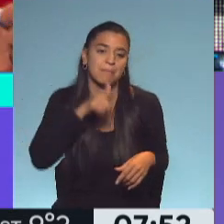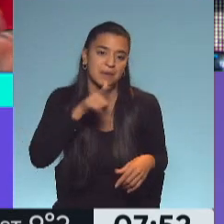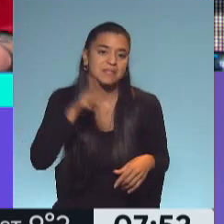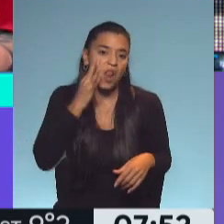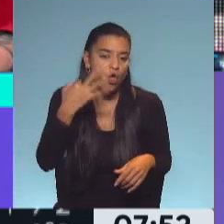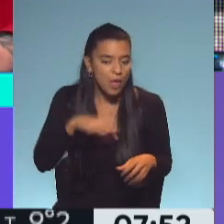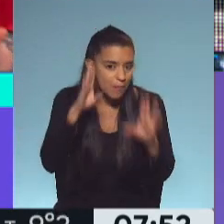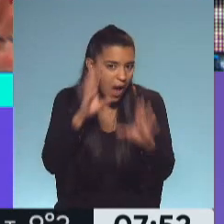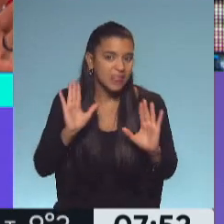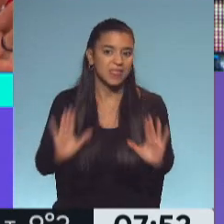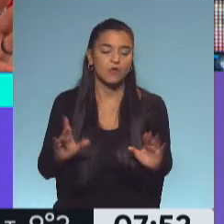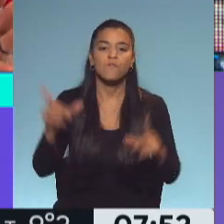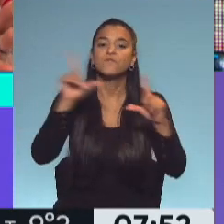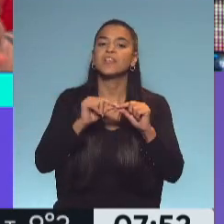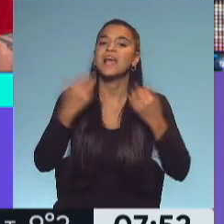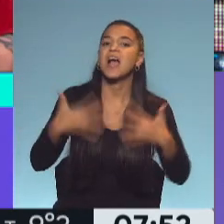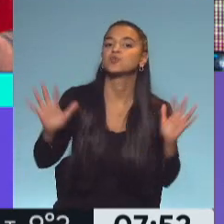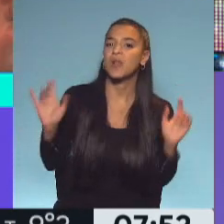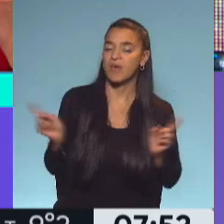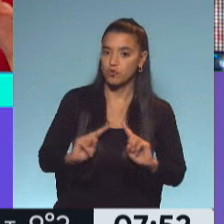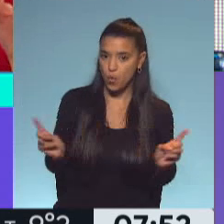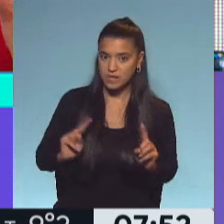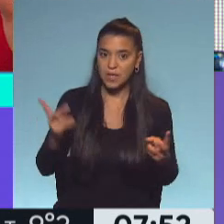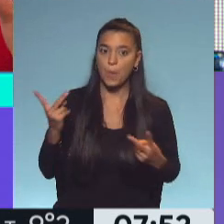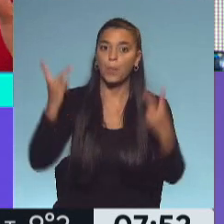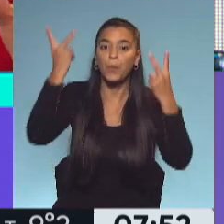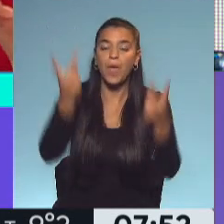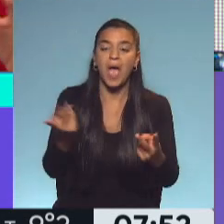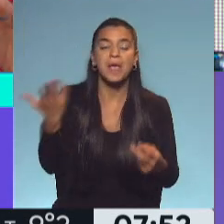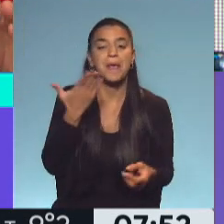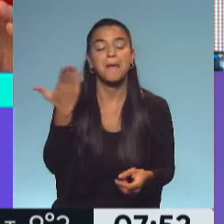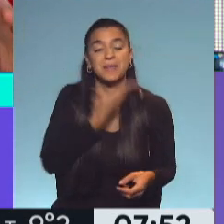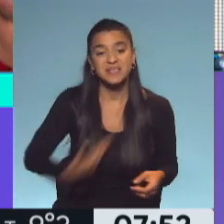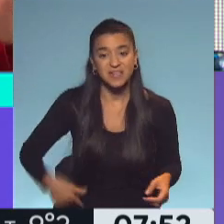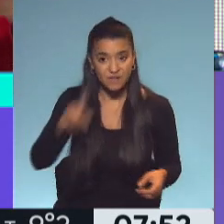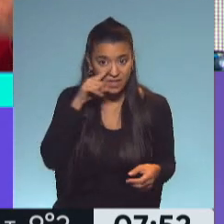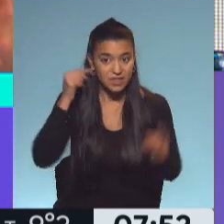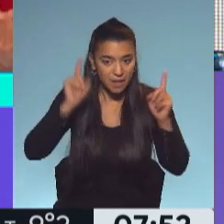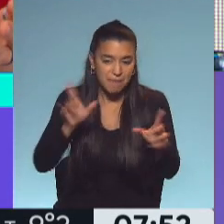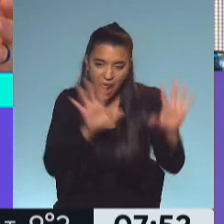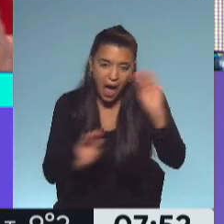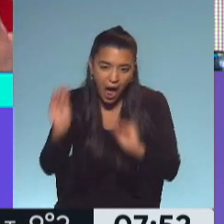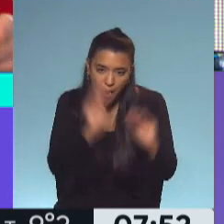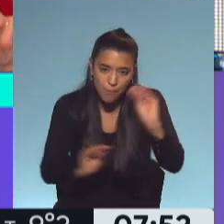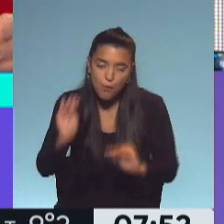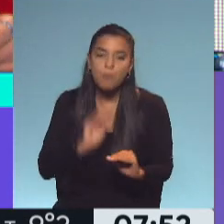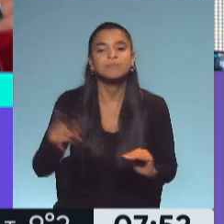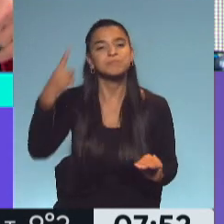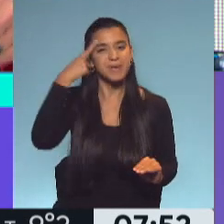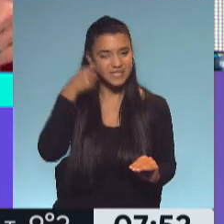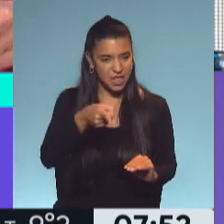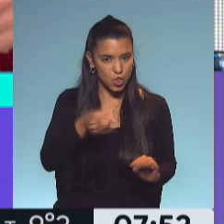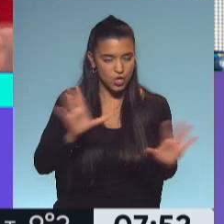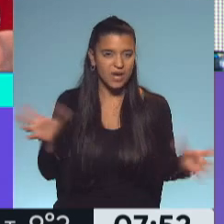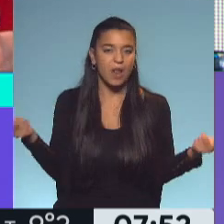tener en cuenta. La fecha no es casualidad y el viaje del presidente Alberto Fernández también se armó de alguna manera pensando en